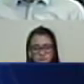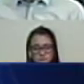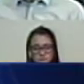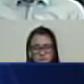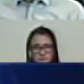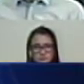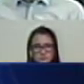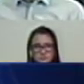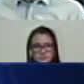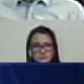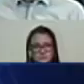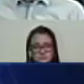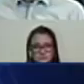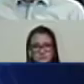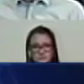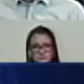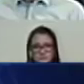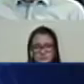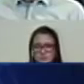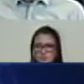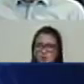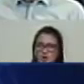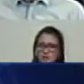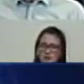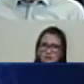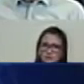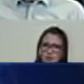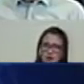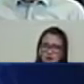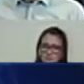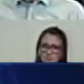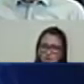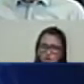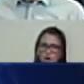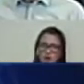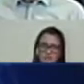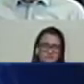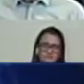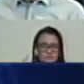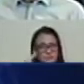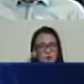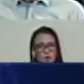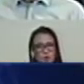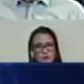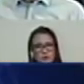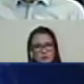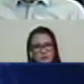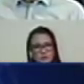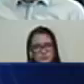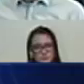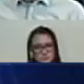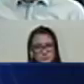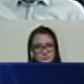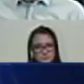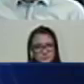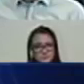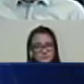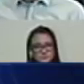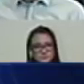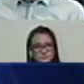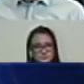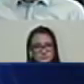independientemente de cuál sea su postura política, nadie se le pregunta. Y recibe todos los beneficios en materia de bonos, en materia de